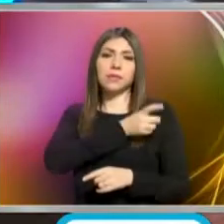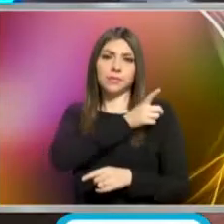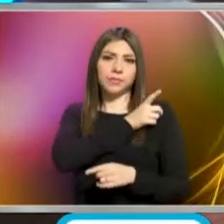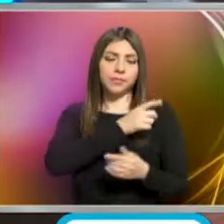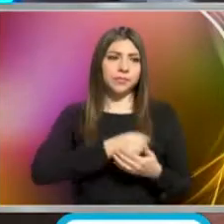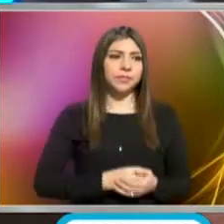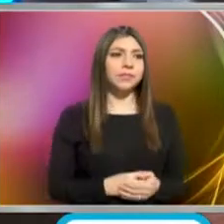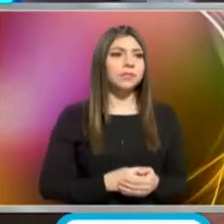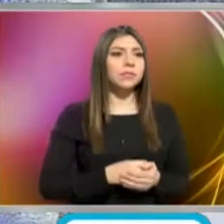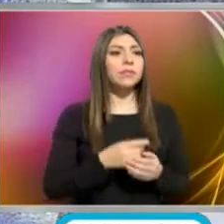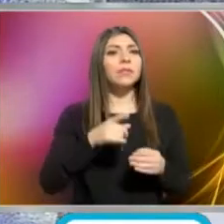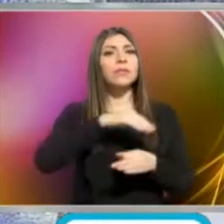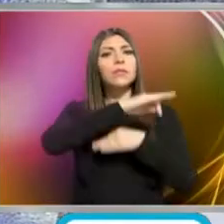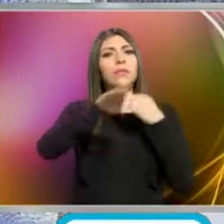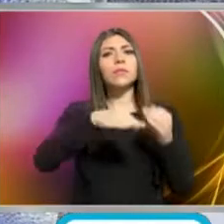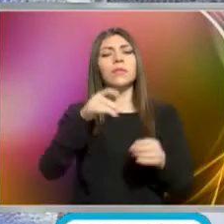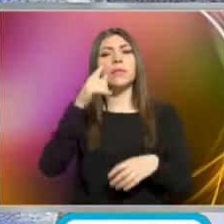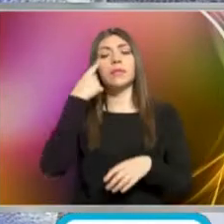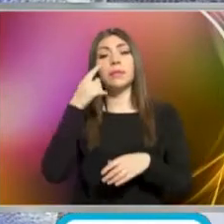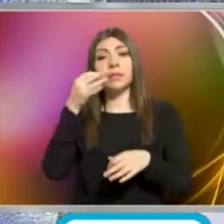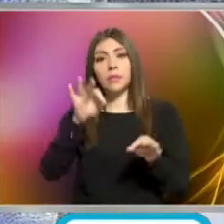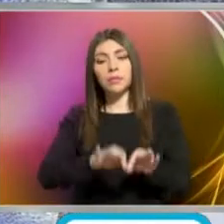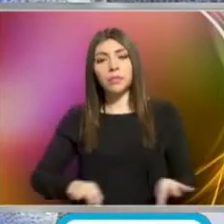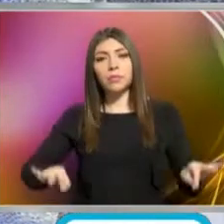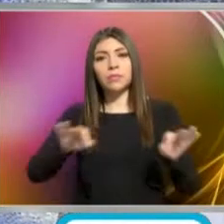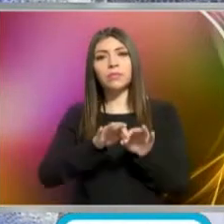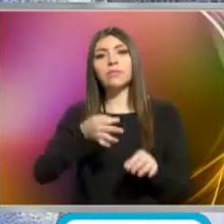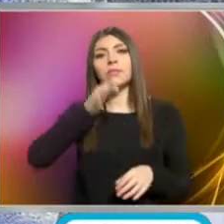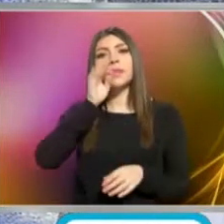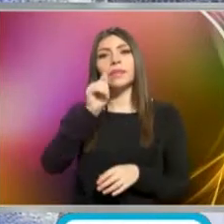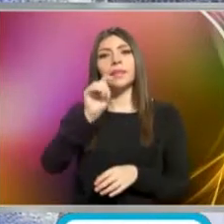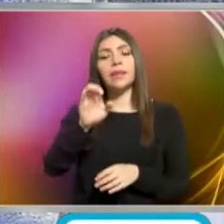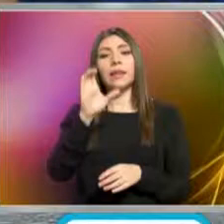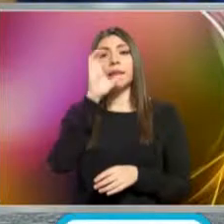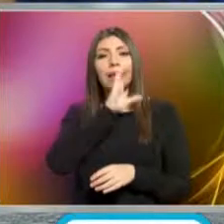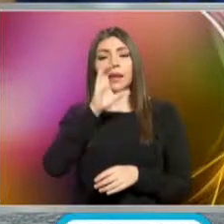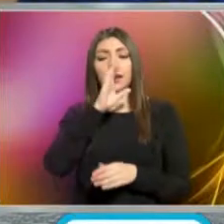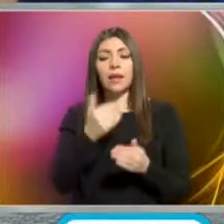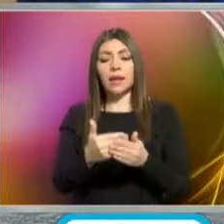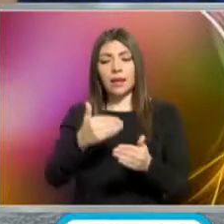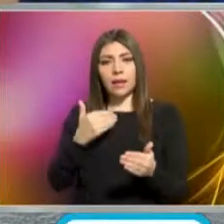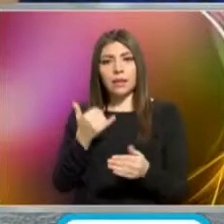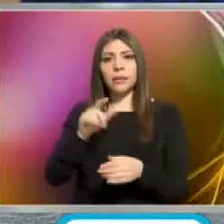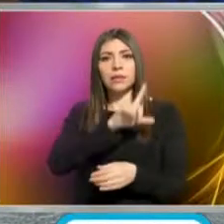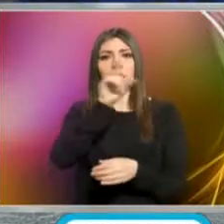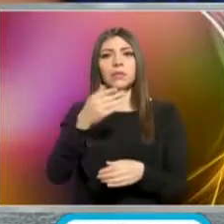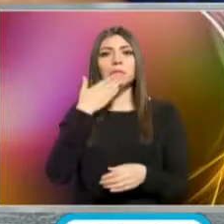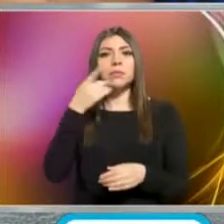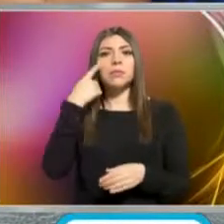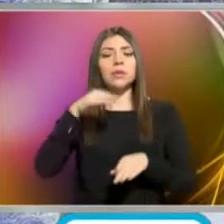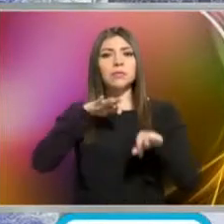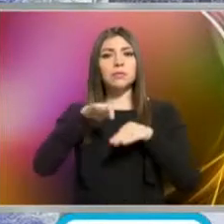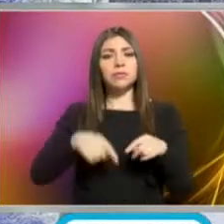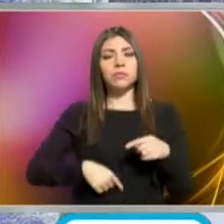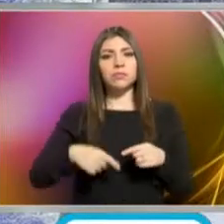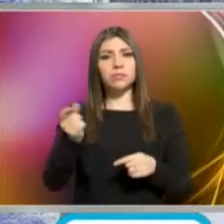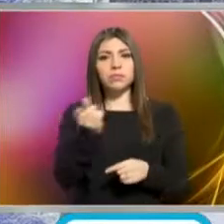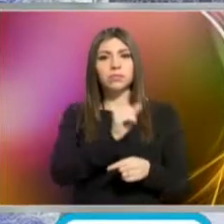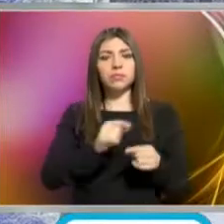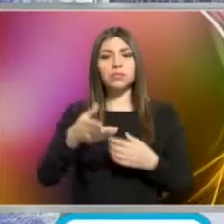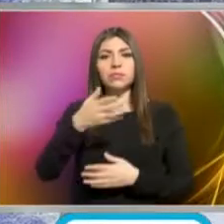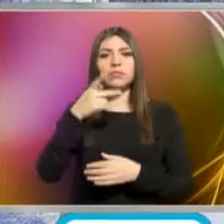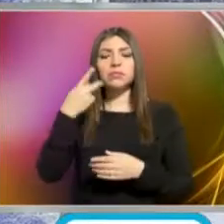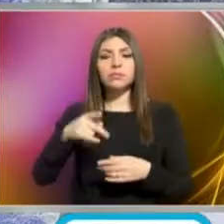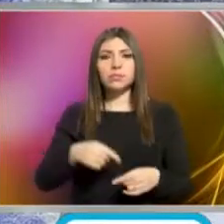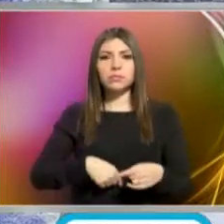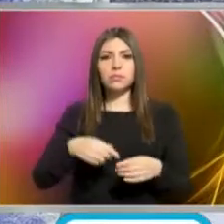consume, bueno, también yo sabía que la importancia de tomar una bebida caliente antes y después de los alimentos es bueno para la digestión, porque en el Oriente sobre todo